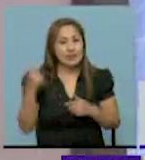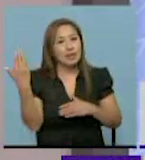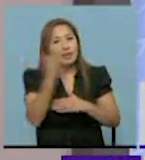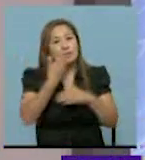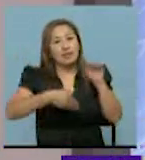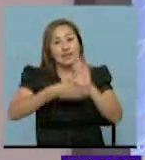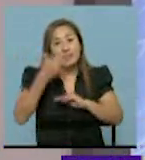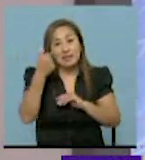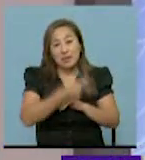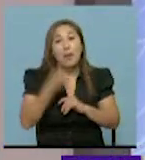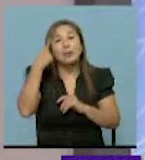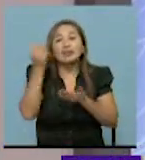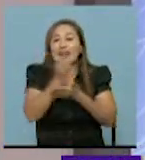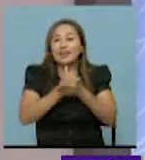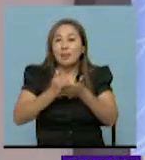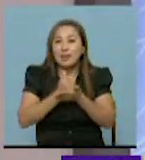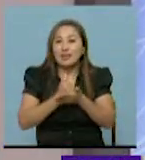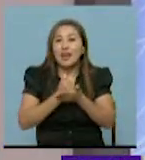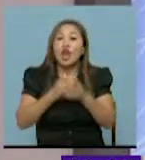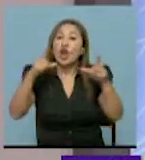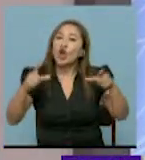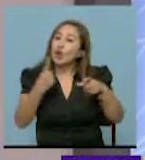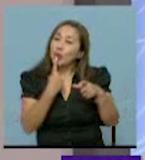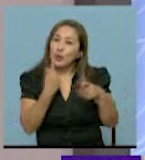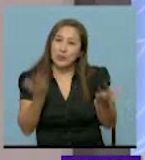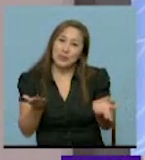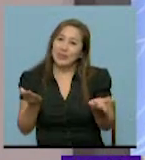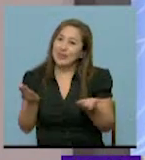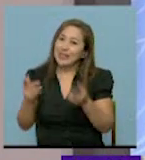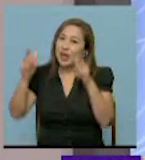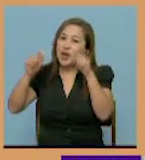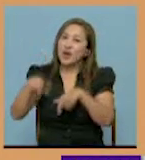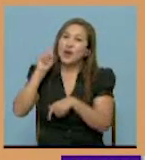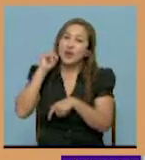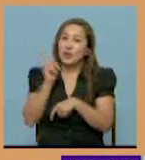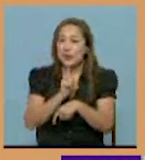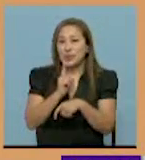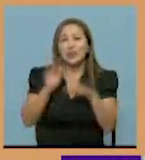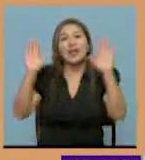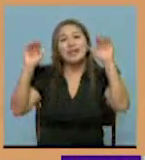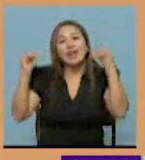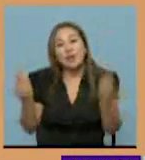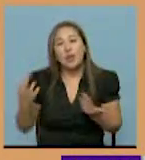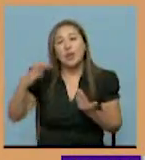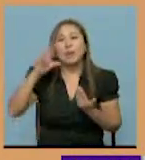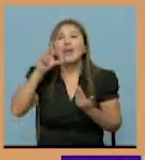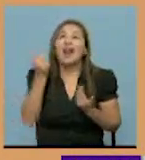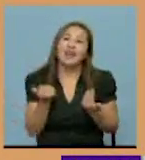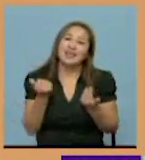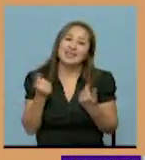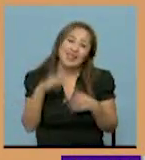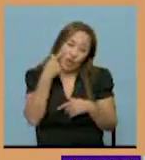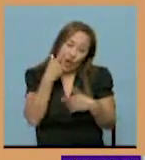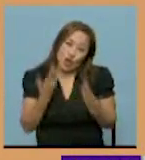ya se va porque la están esperando con torta. Sí, bueno, hoy es el cumpleaños de mi mamá. Saludo a Pila Sleibes, que la